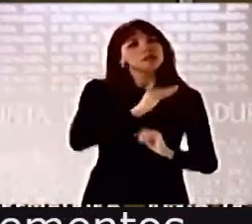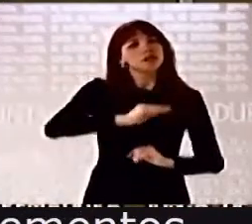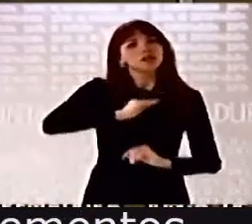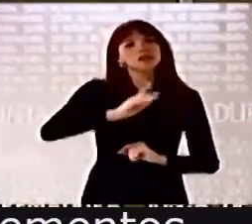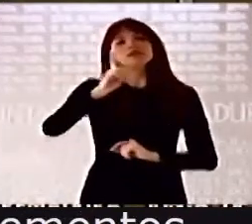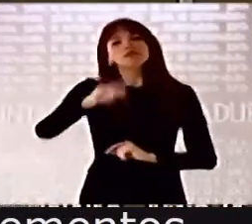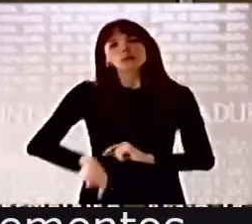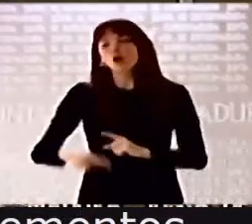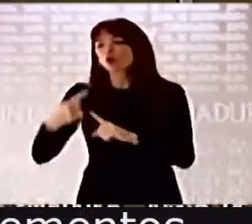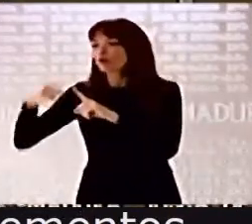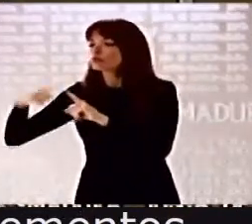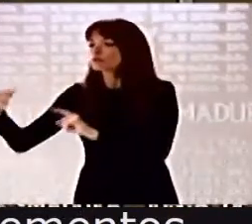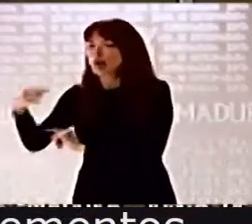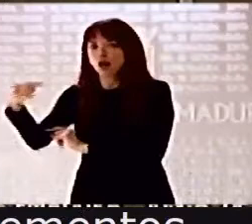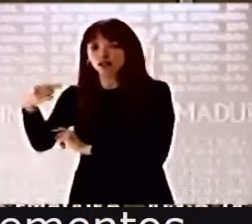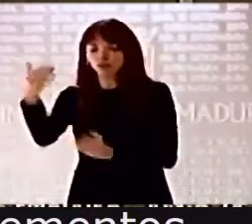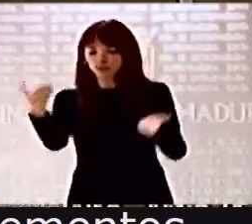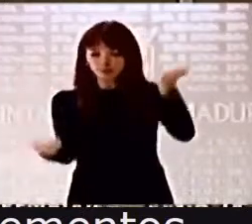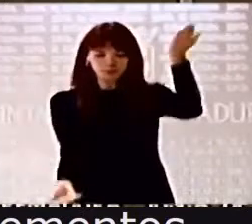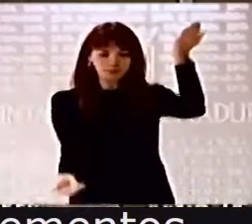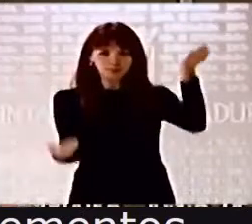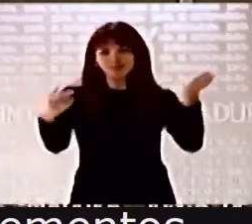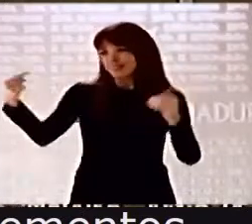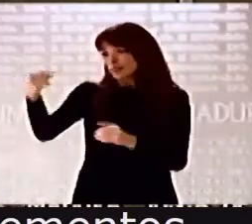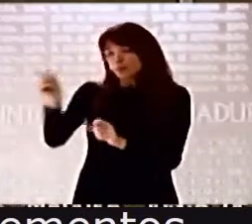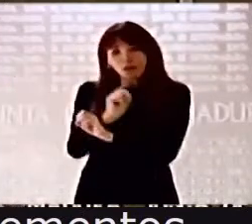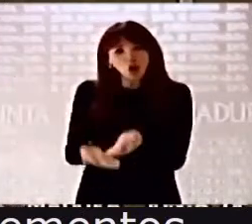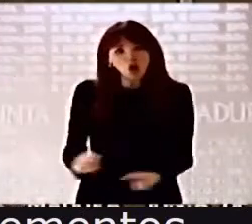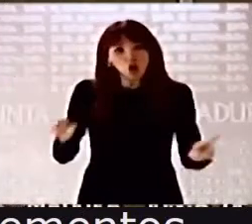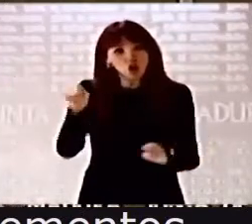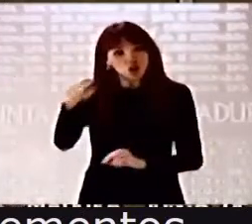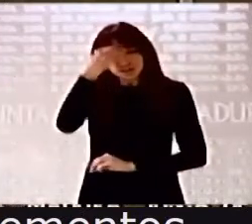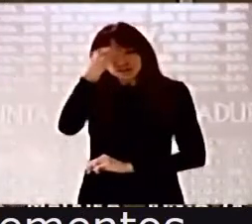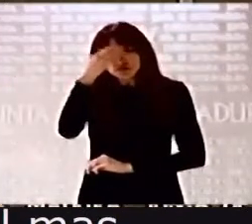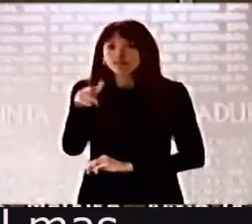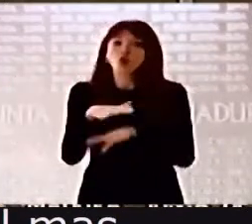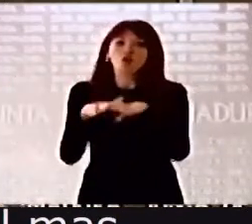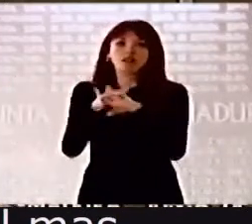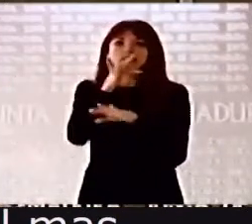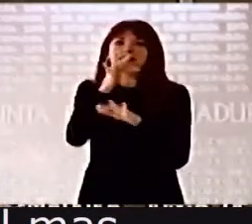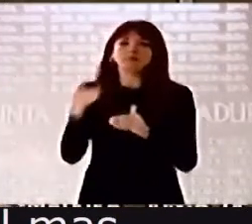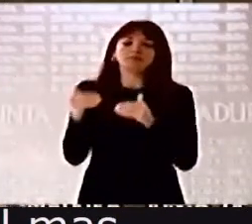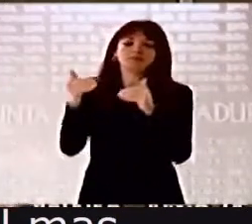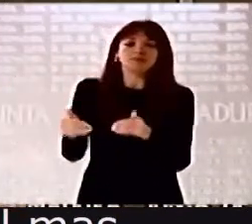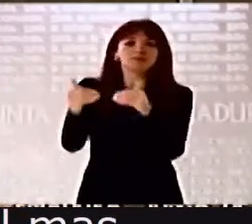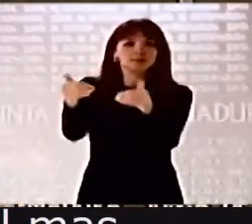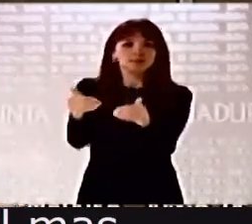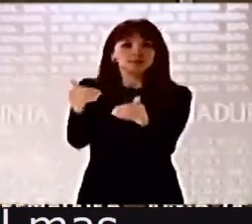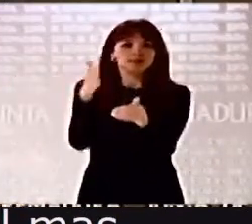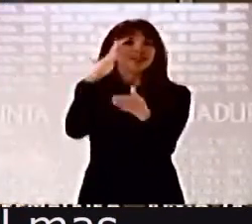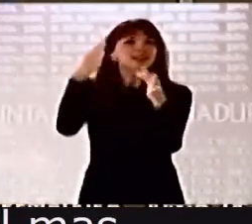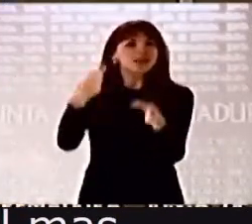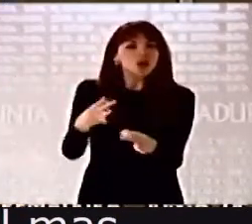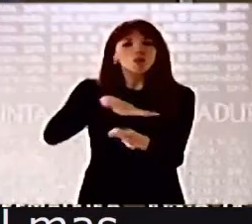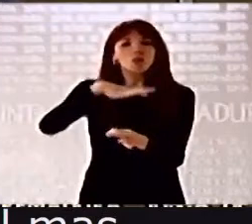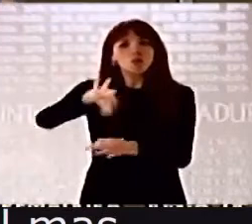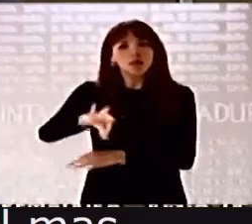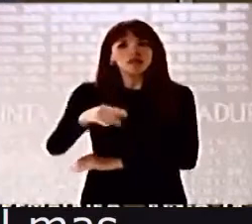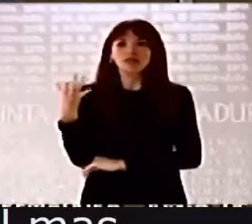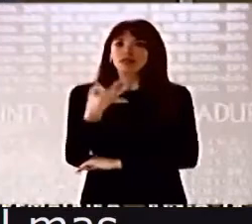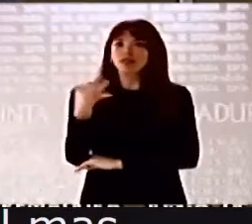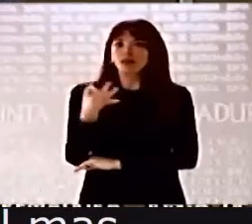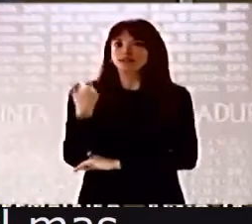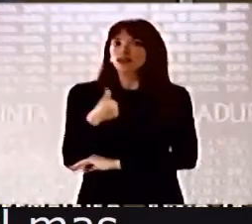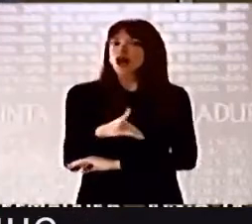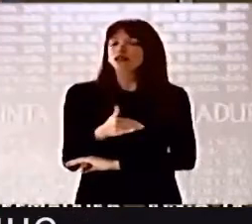elementos negativos. A mi juicio, el más negativo de todos es que estemos sin gobierno. Creo que volveríamos o deberíamos